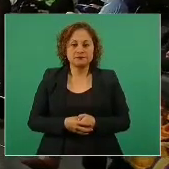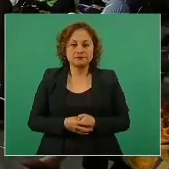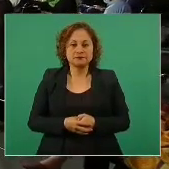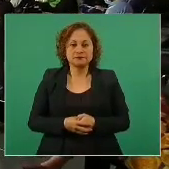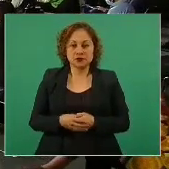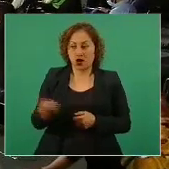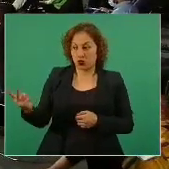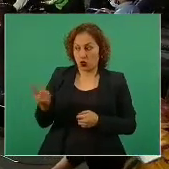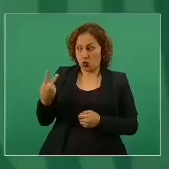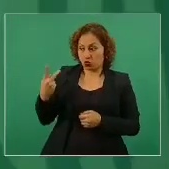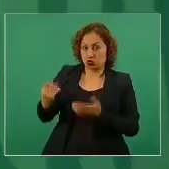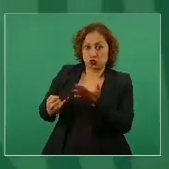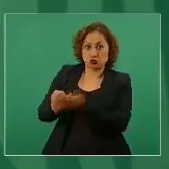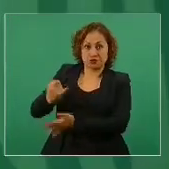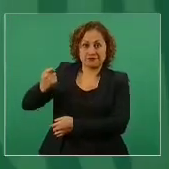de este agravio,